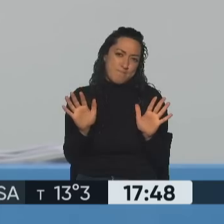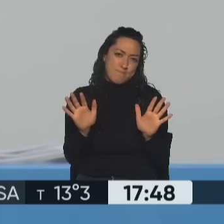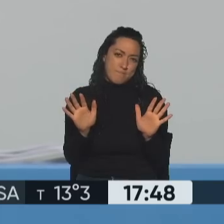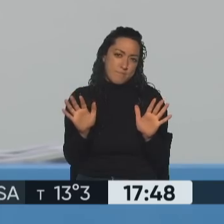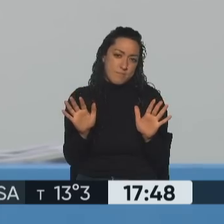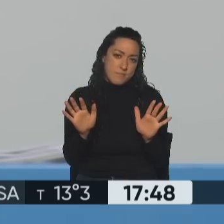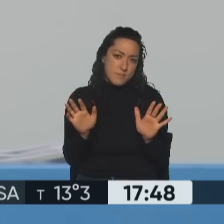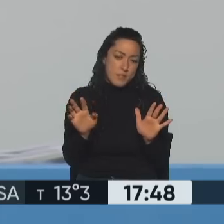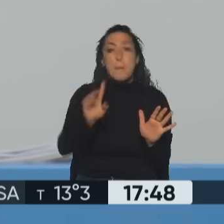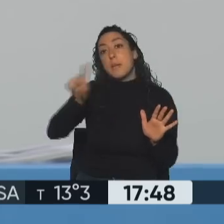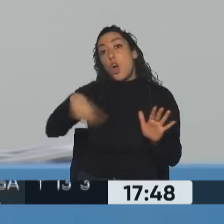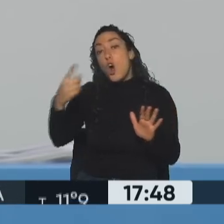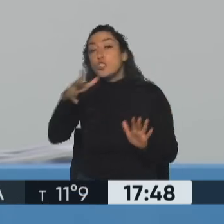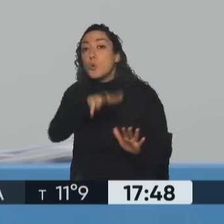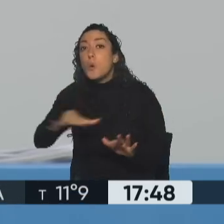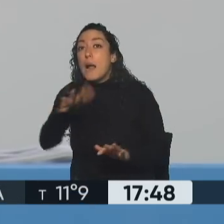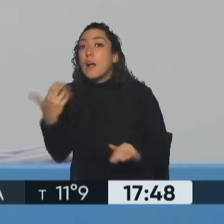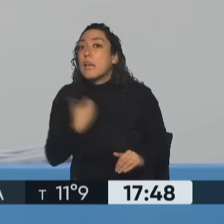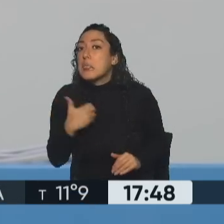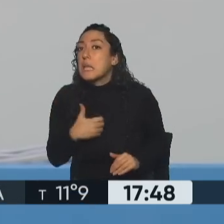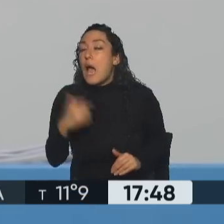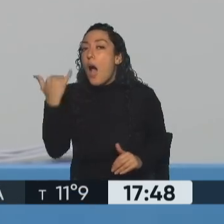Pero ¿qué otro lugar tiene Argentina